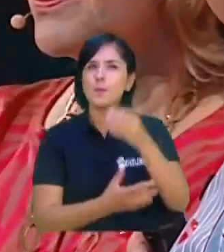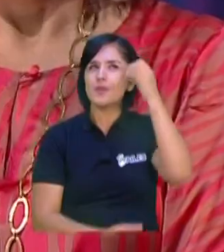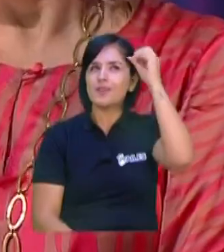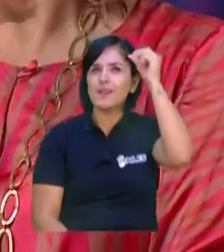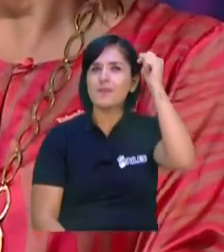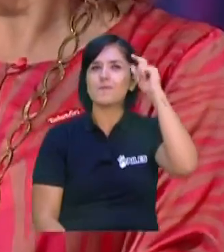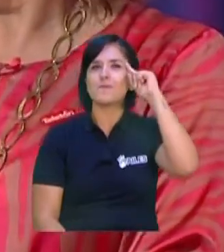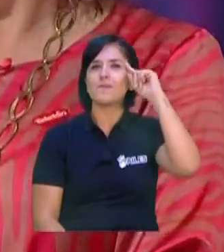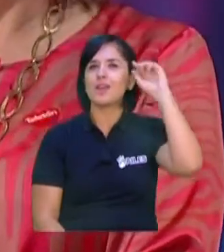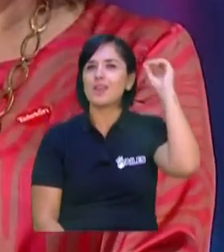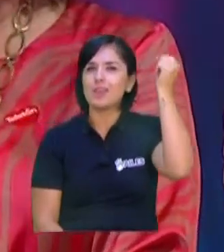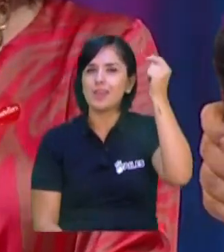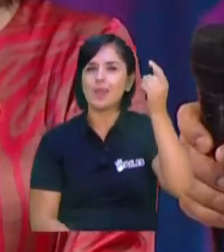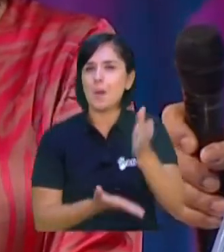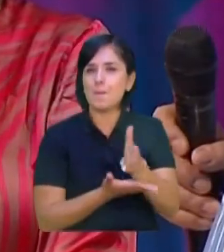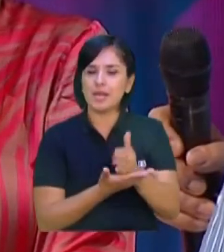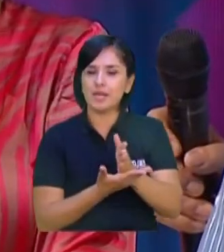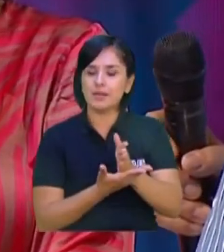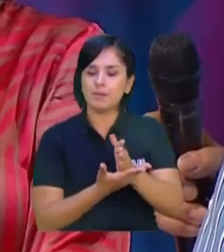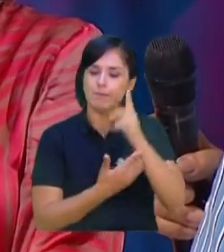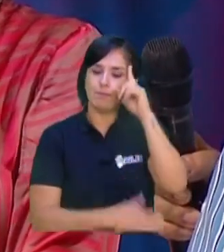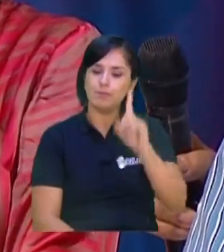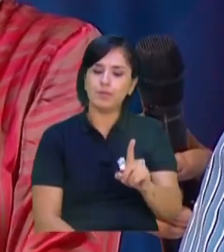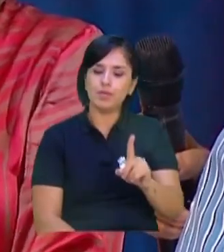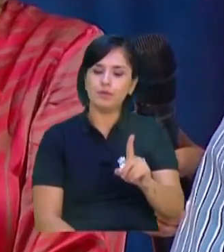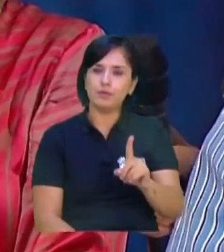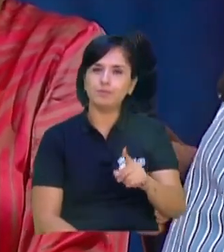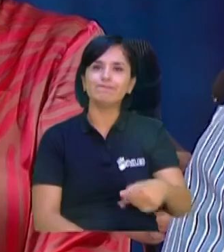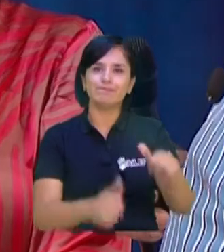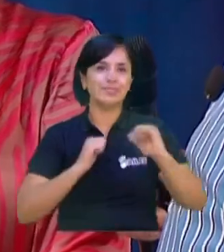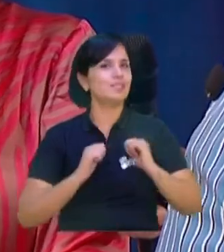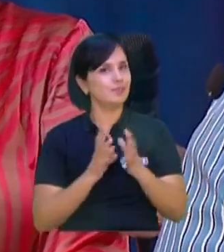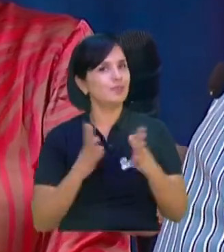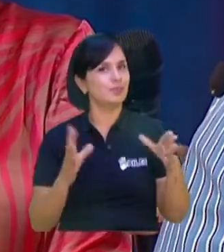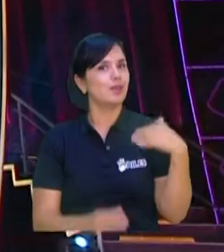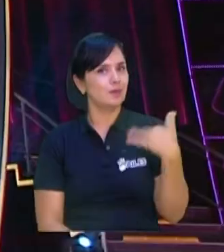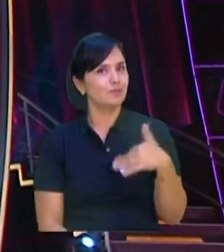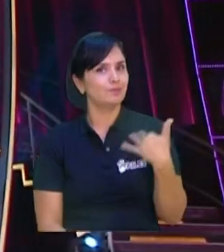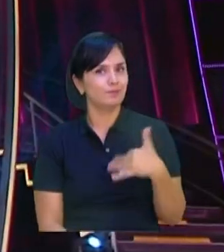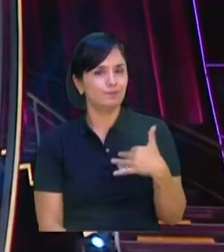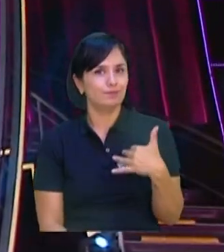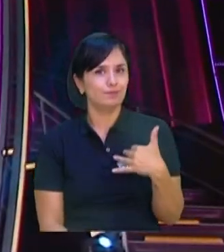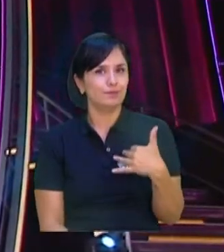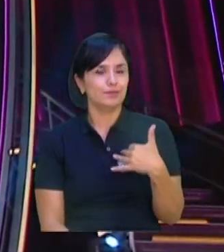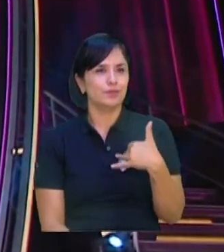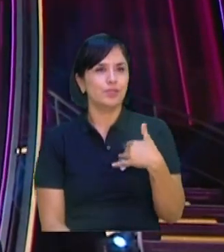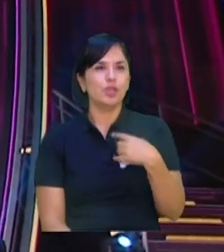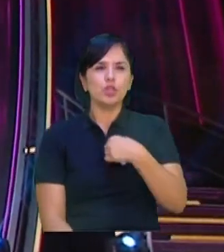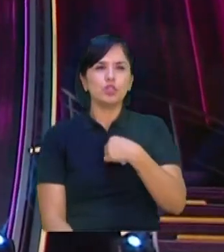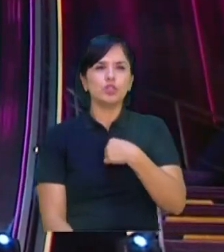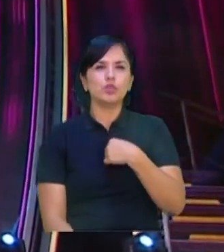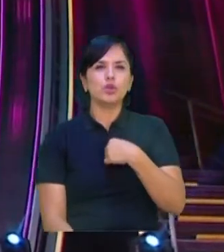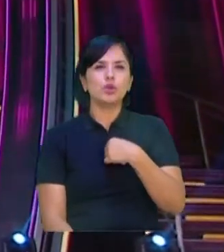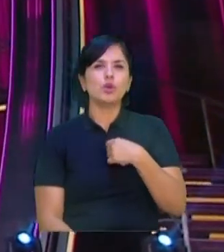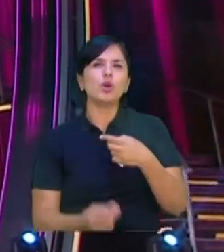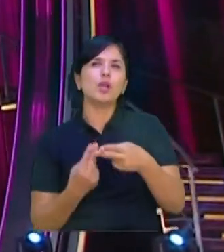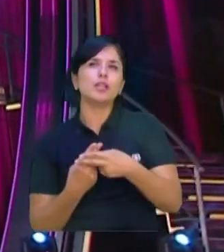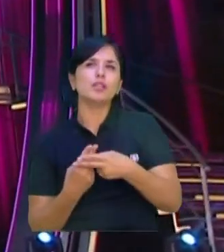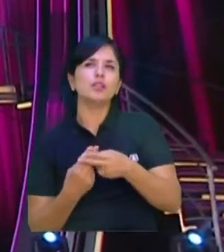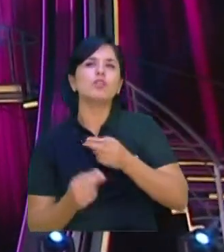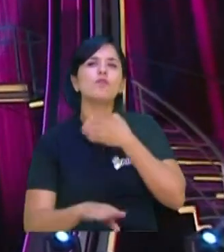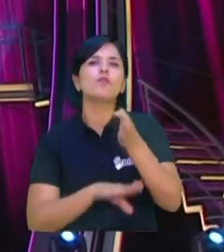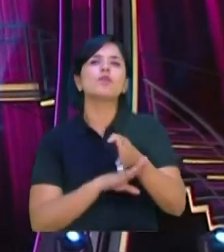fin, no es el momento, pero tenemos un desafío enorme. Yo sé que yo estuve en la Teletón el día jueves, me